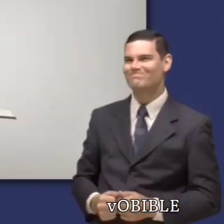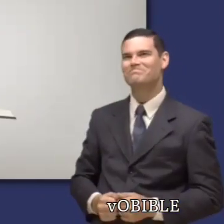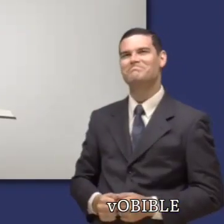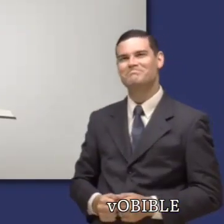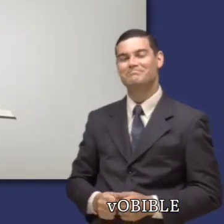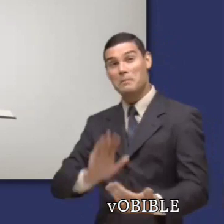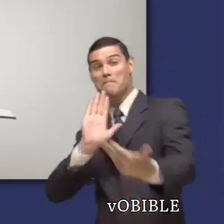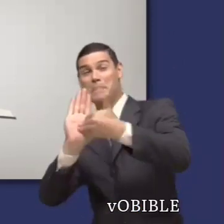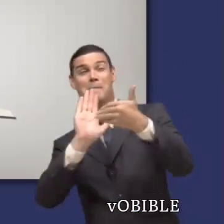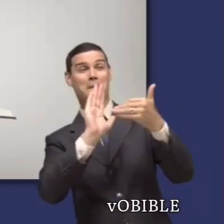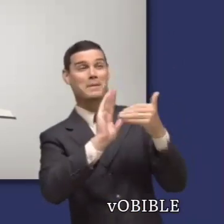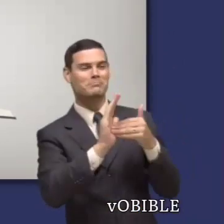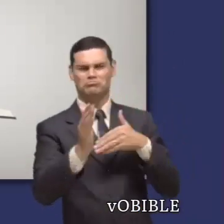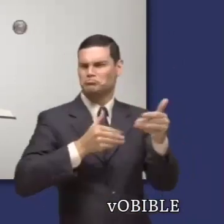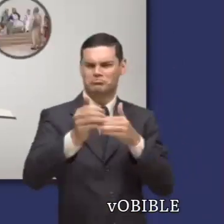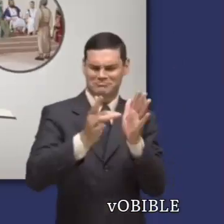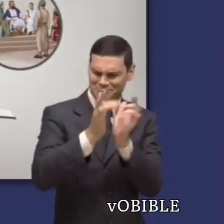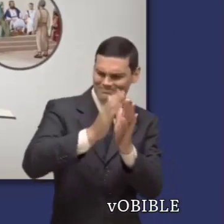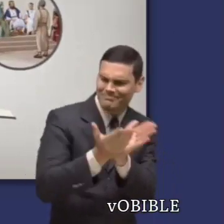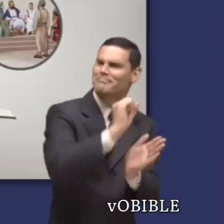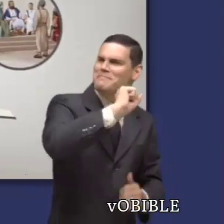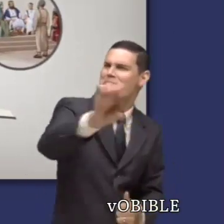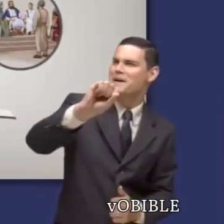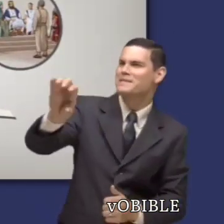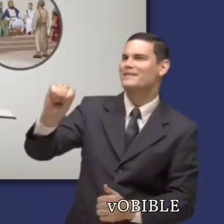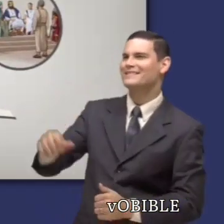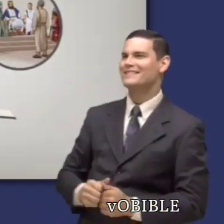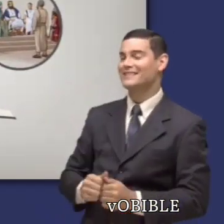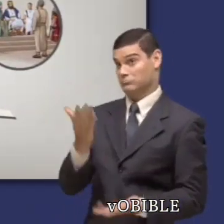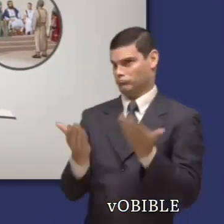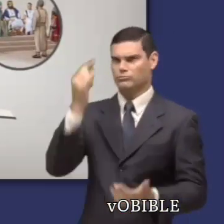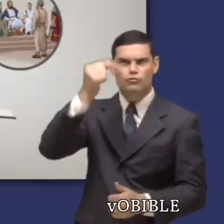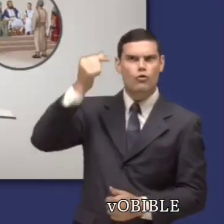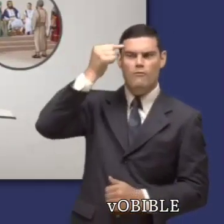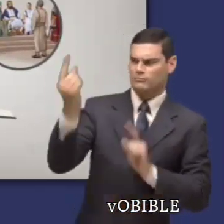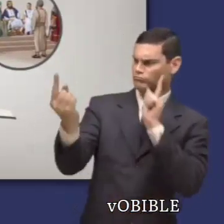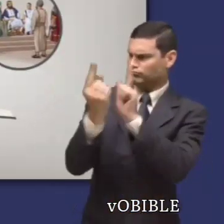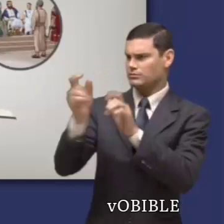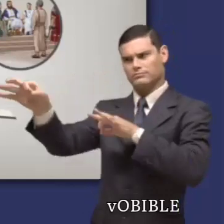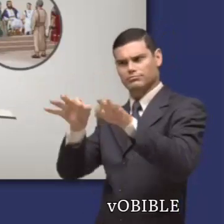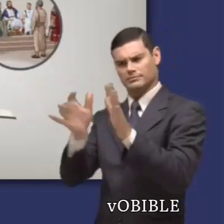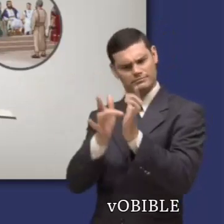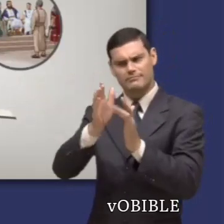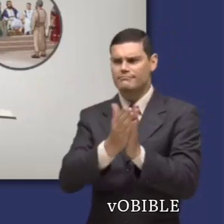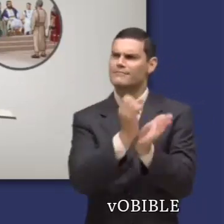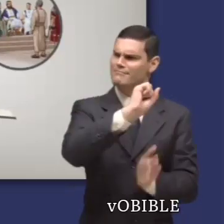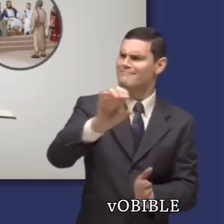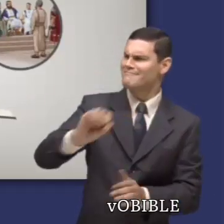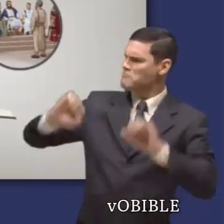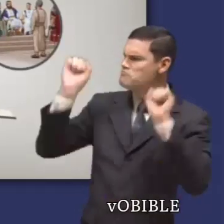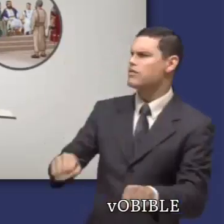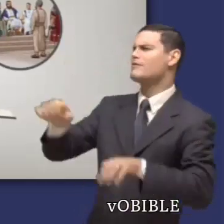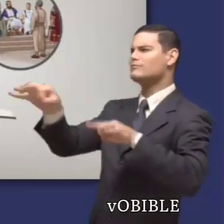con valor a pesar de la feroz persecución, y en cómo defendieron por medios legales su derecho a predicar las buenas nuevas del